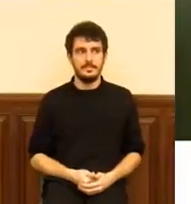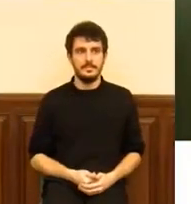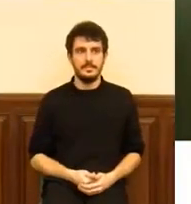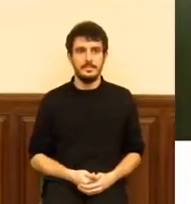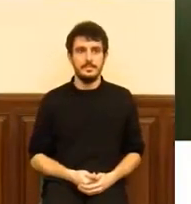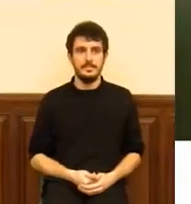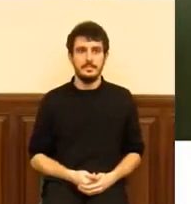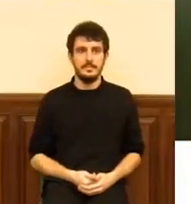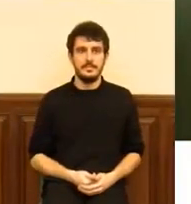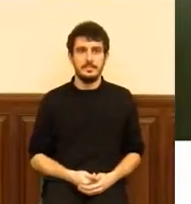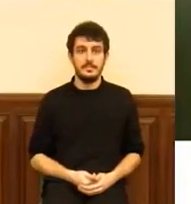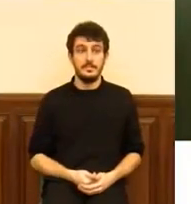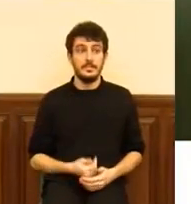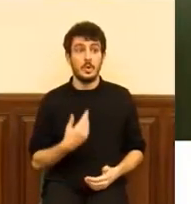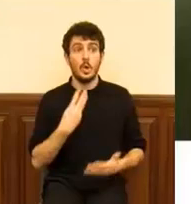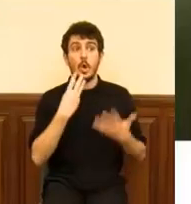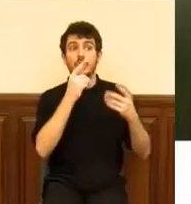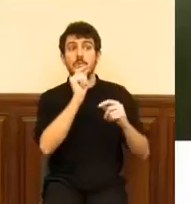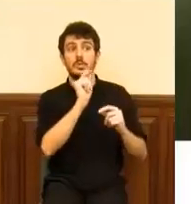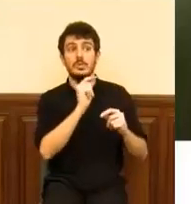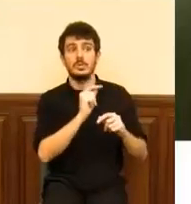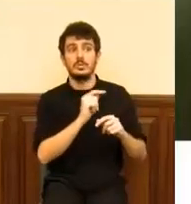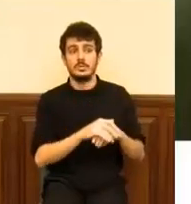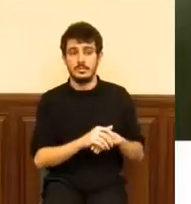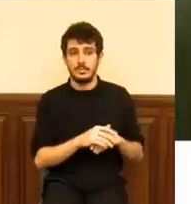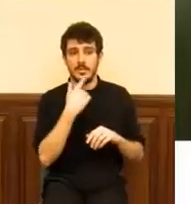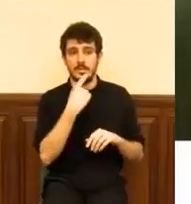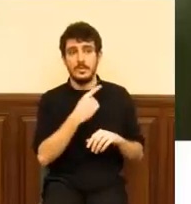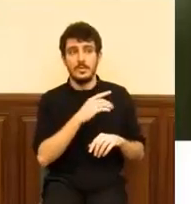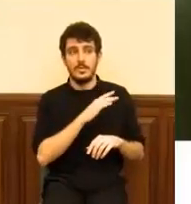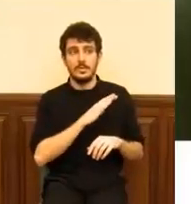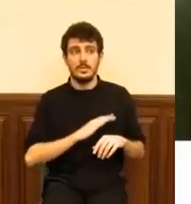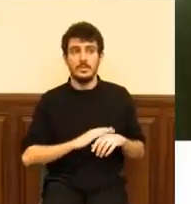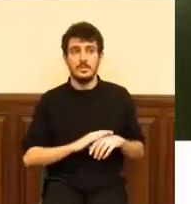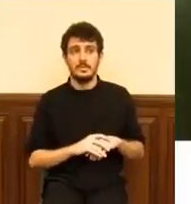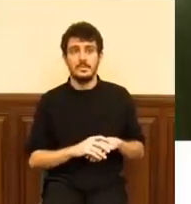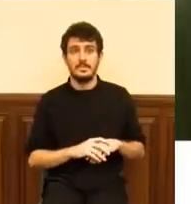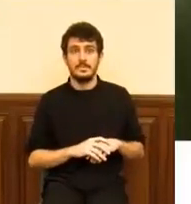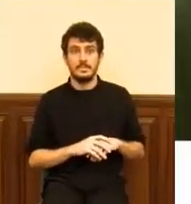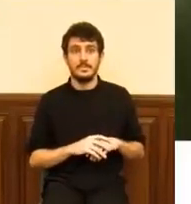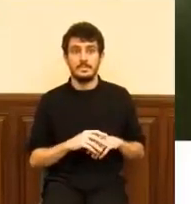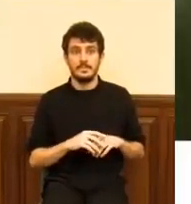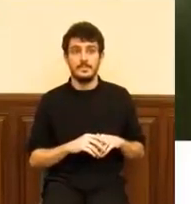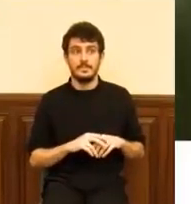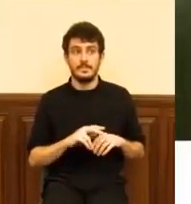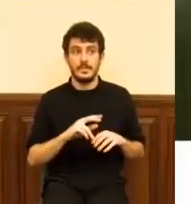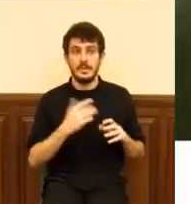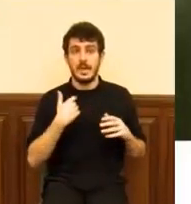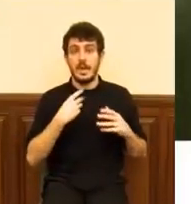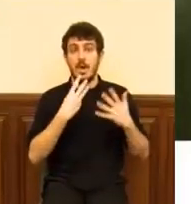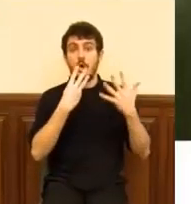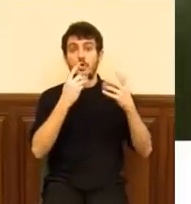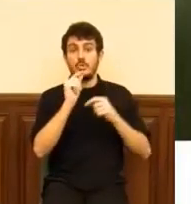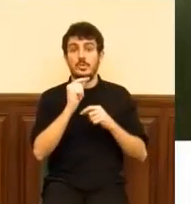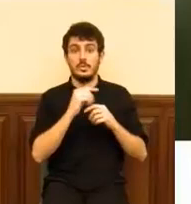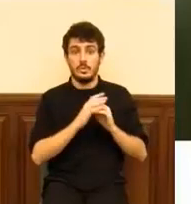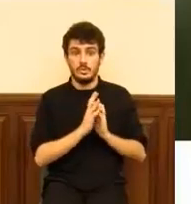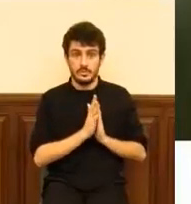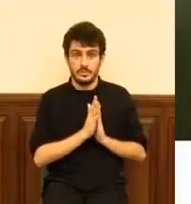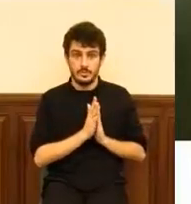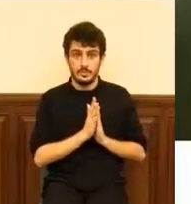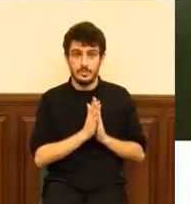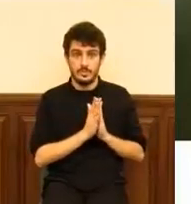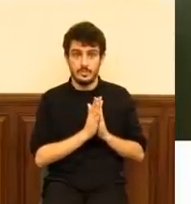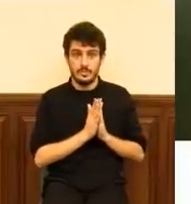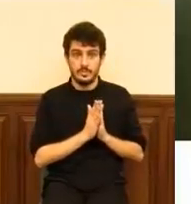Lleva 8 minutos, le digo porque... ¿8? Sí, le digo porque luego tiene una segunda intervención y conmigo siempre tiene polémica. Es